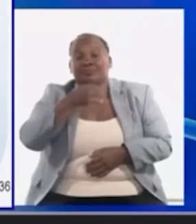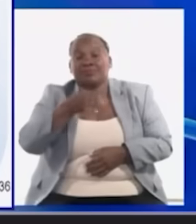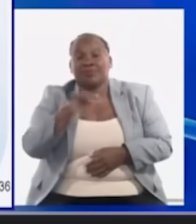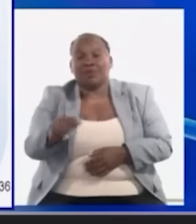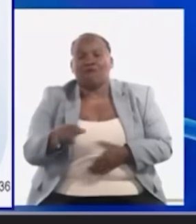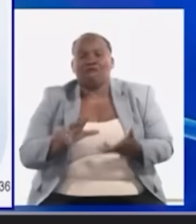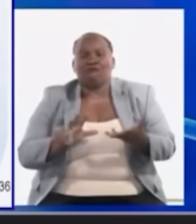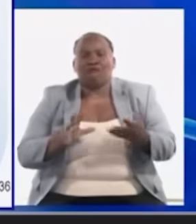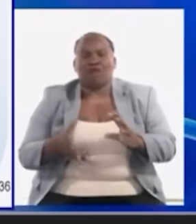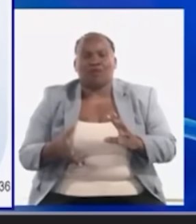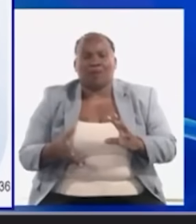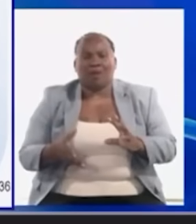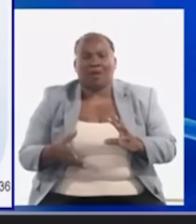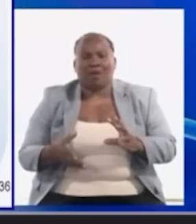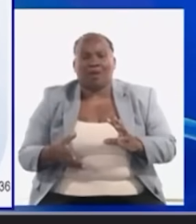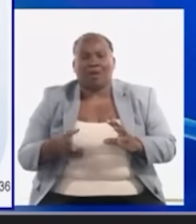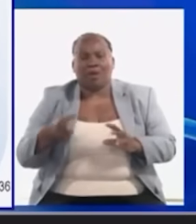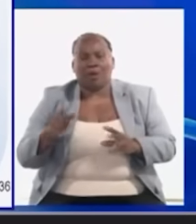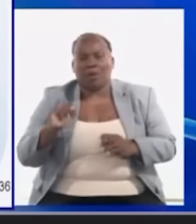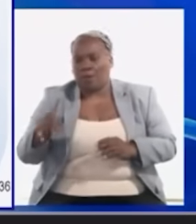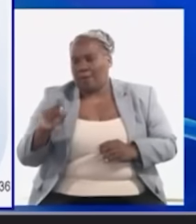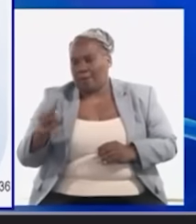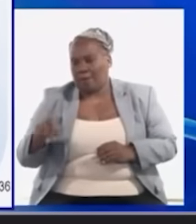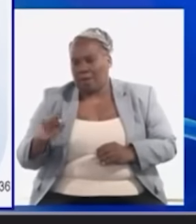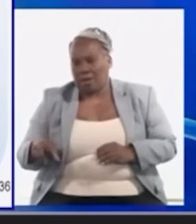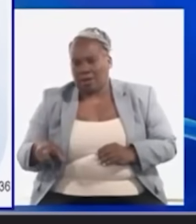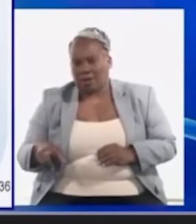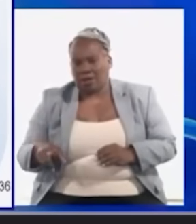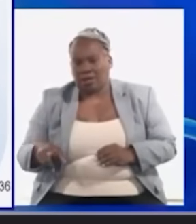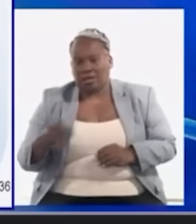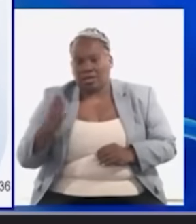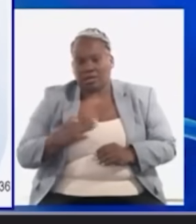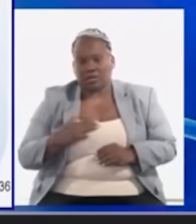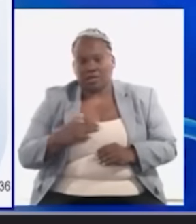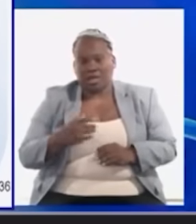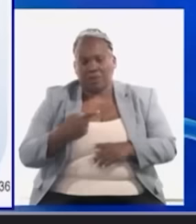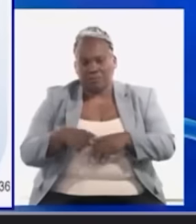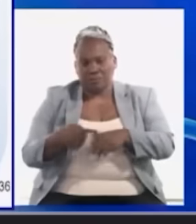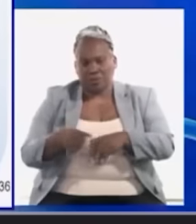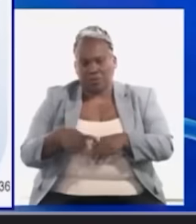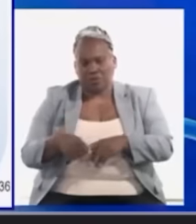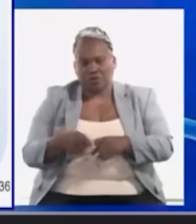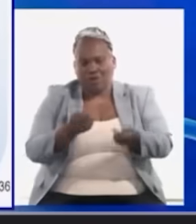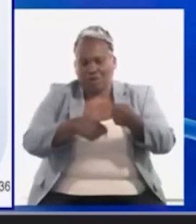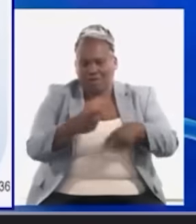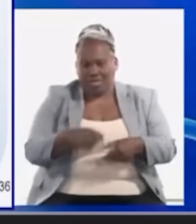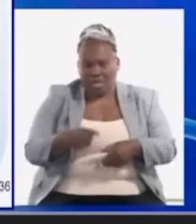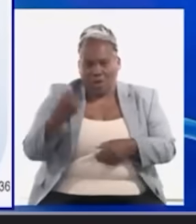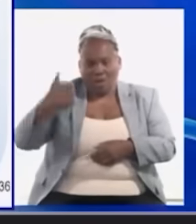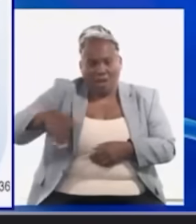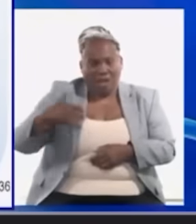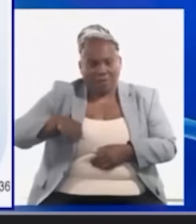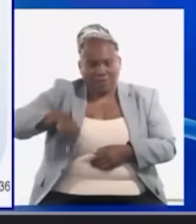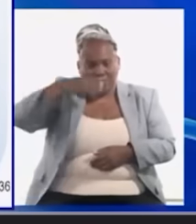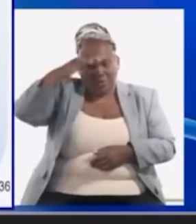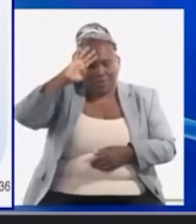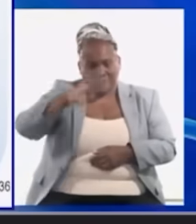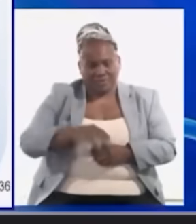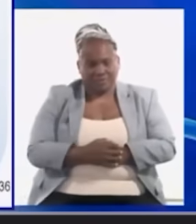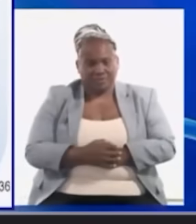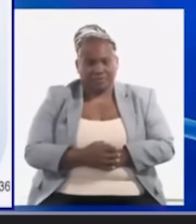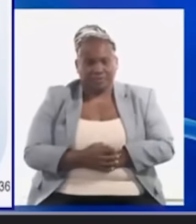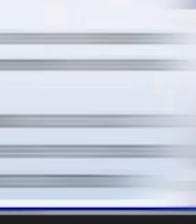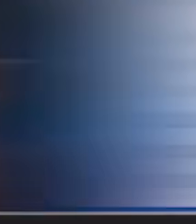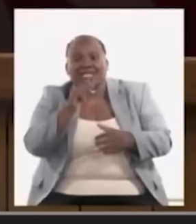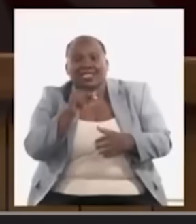de comprar y traer productos para revenderlo a unos precios especulativos en el país. Yo